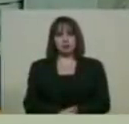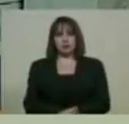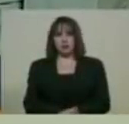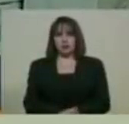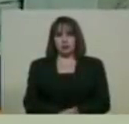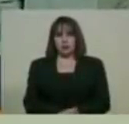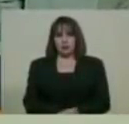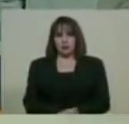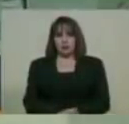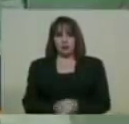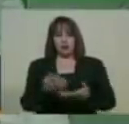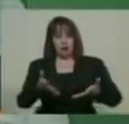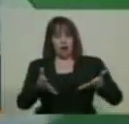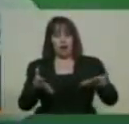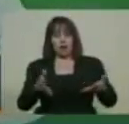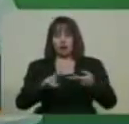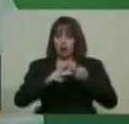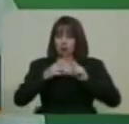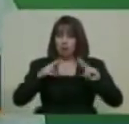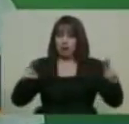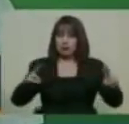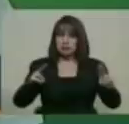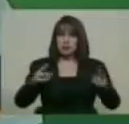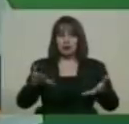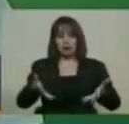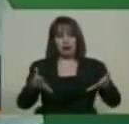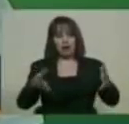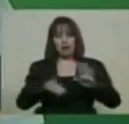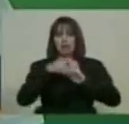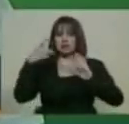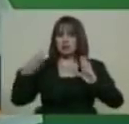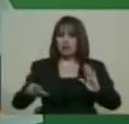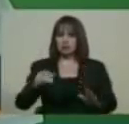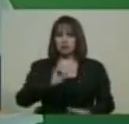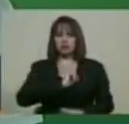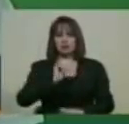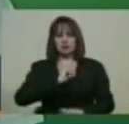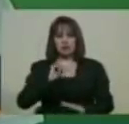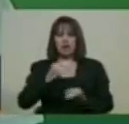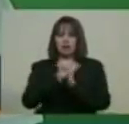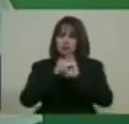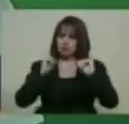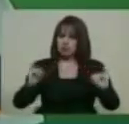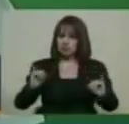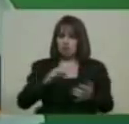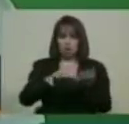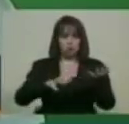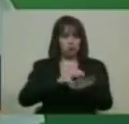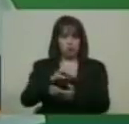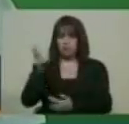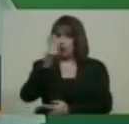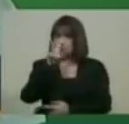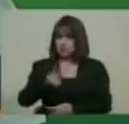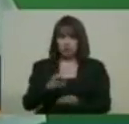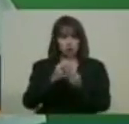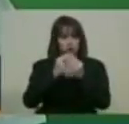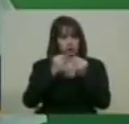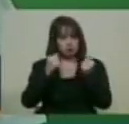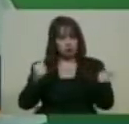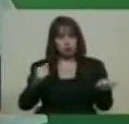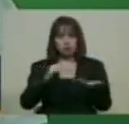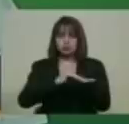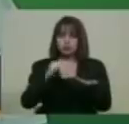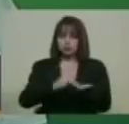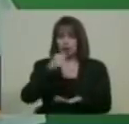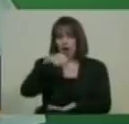Y ganando la paz, ganar el derecho a la independencia, a la identidad. Que los problemas de los venezolanos los